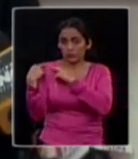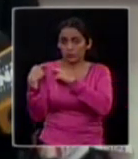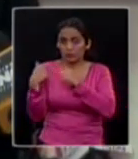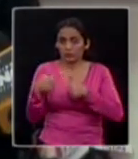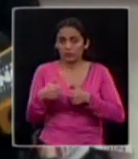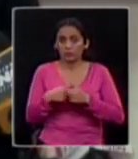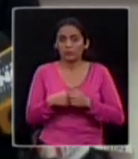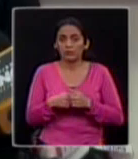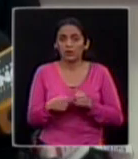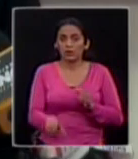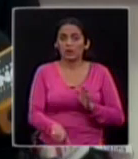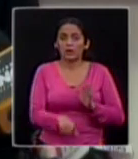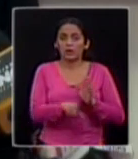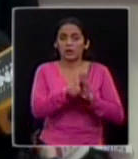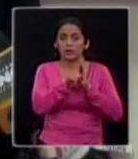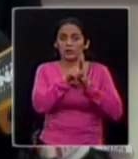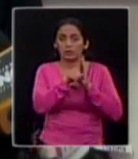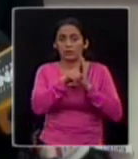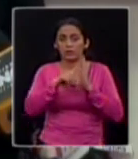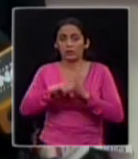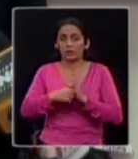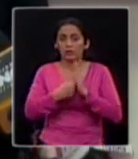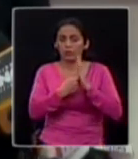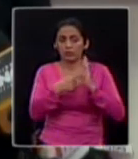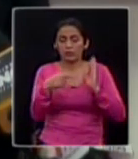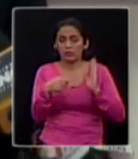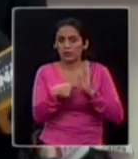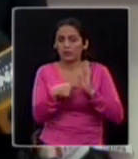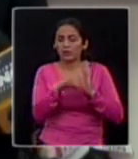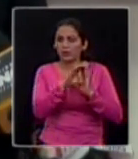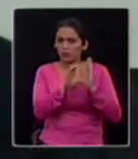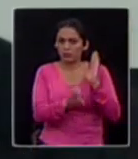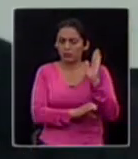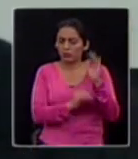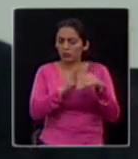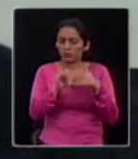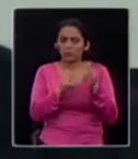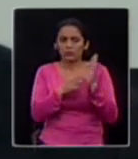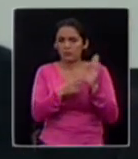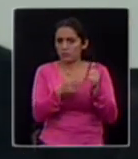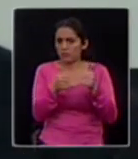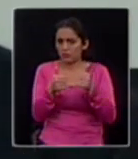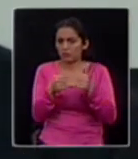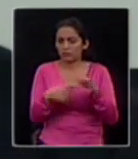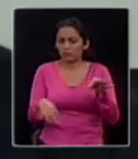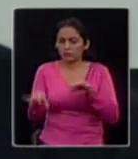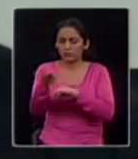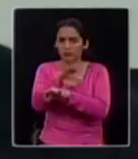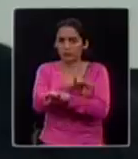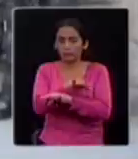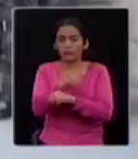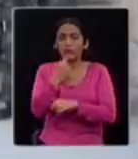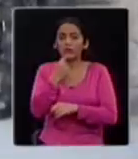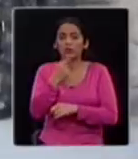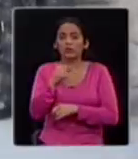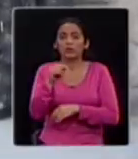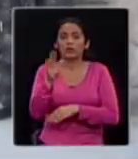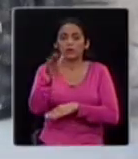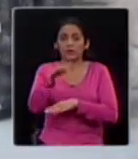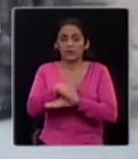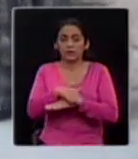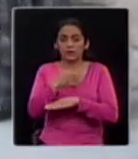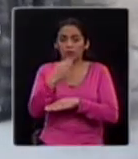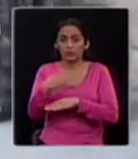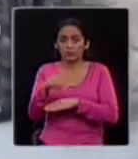de la Contraloría General del Estado y los preceptos constitucionales. Señala que la tarde de este miércoles solicitó la presencia de